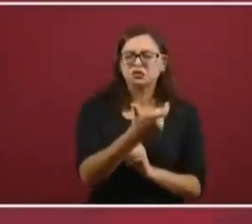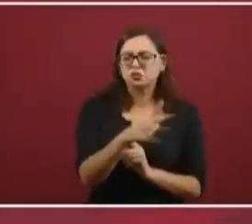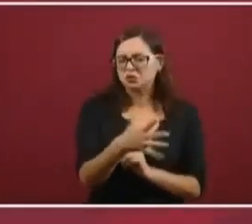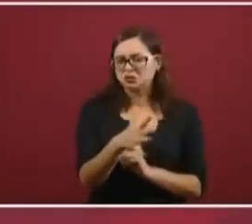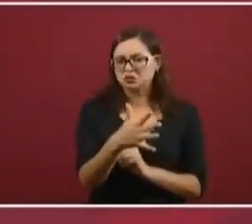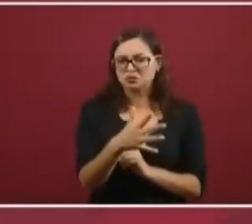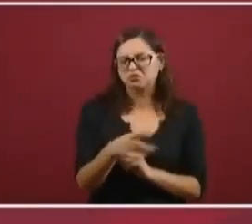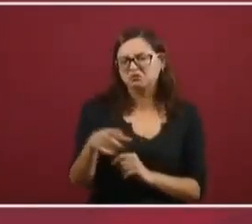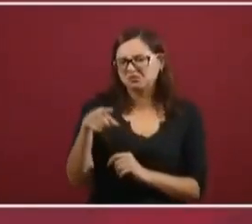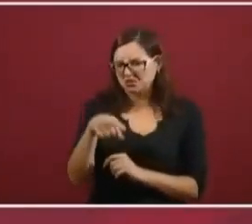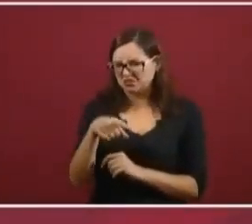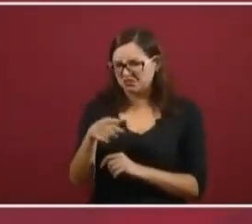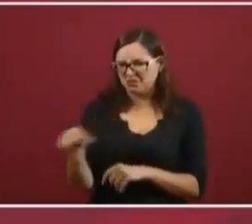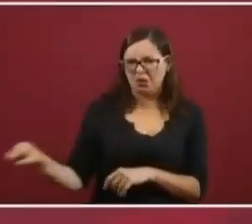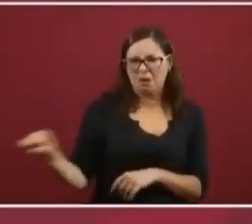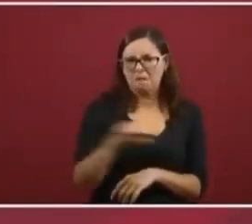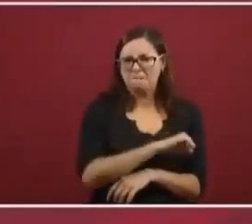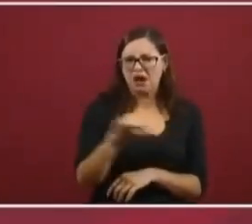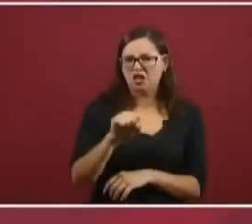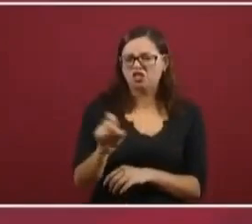compraron en 2600